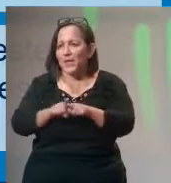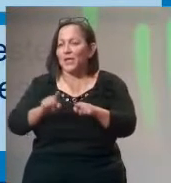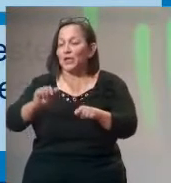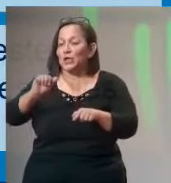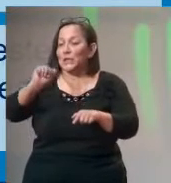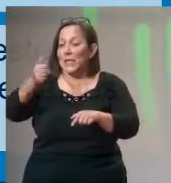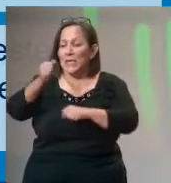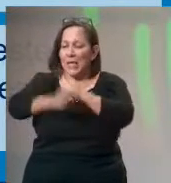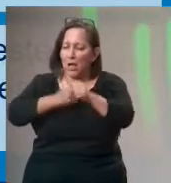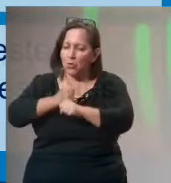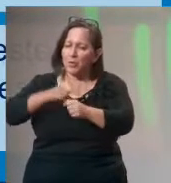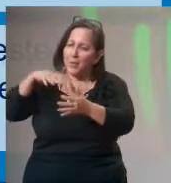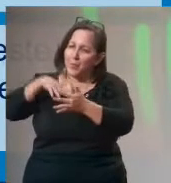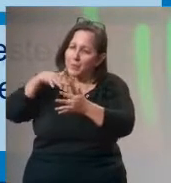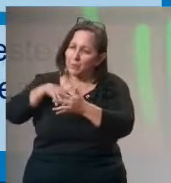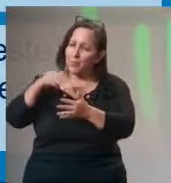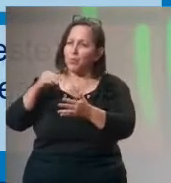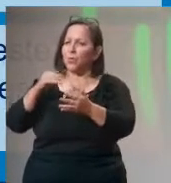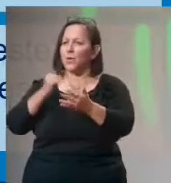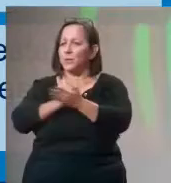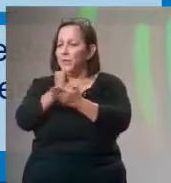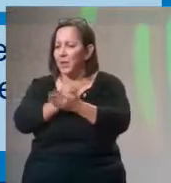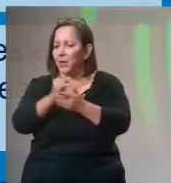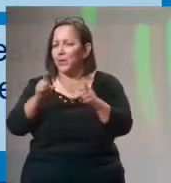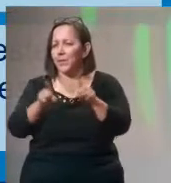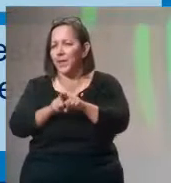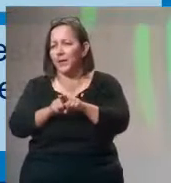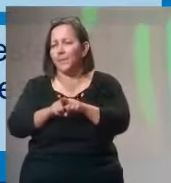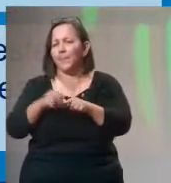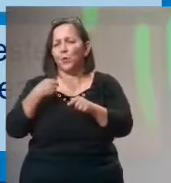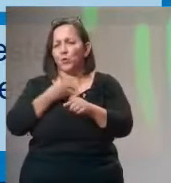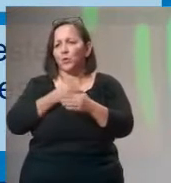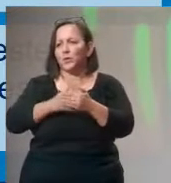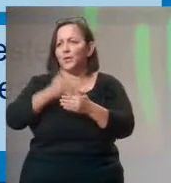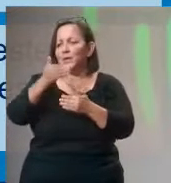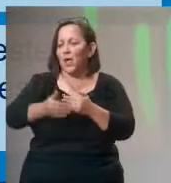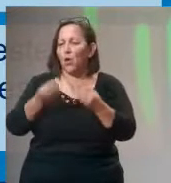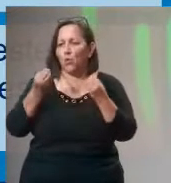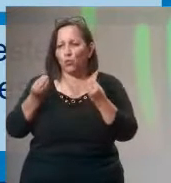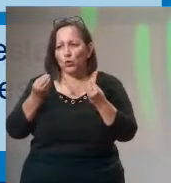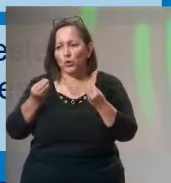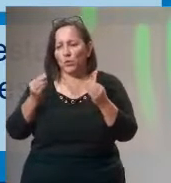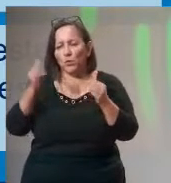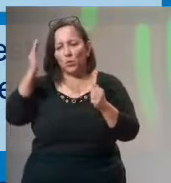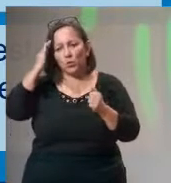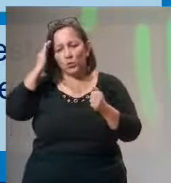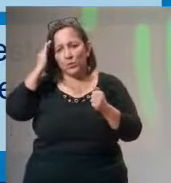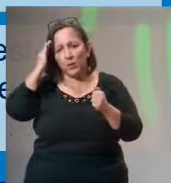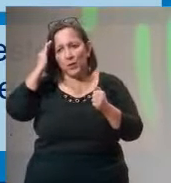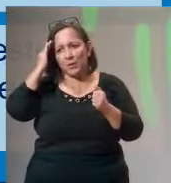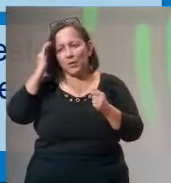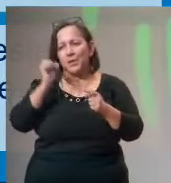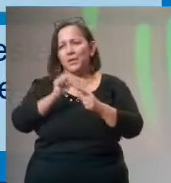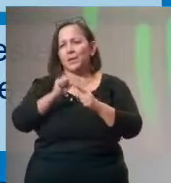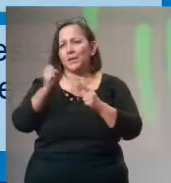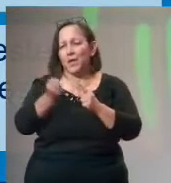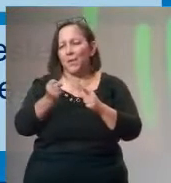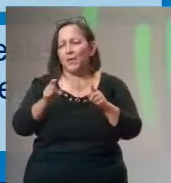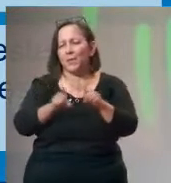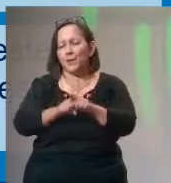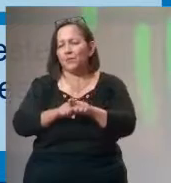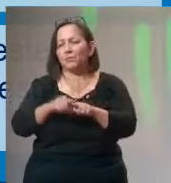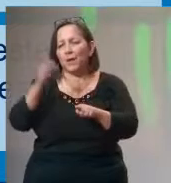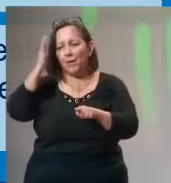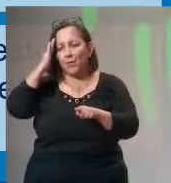años de monitoreo hidrométrico, monitoreo isotópico. Creo que hemos avanzado muchísimo el conocimiento del sistema. Sabemos lo